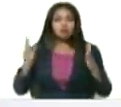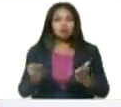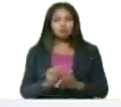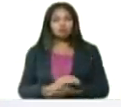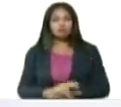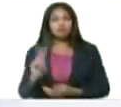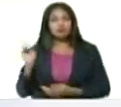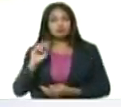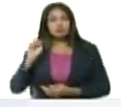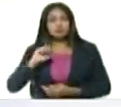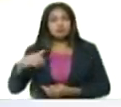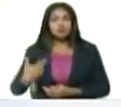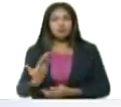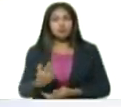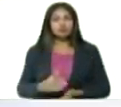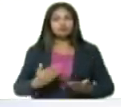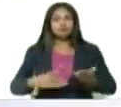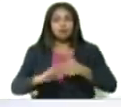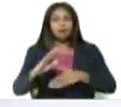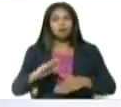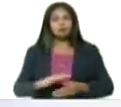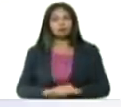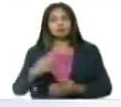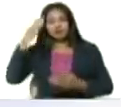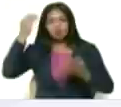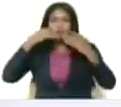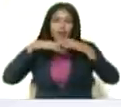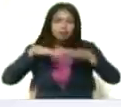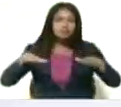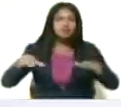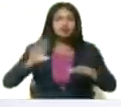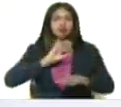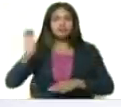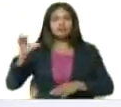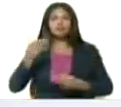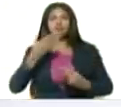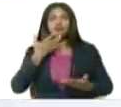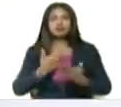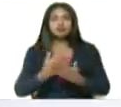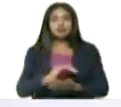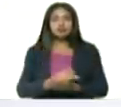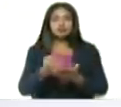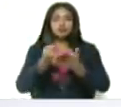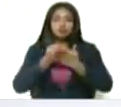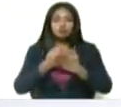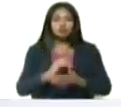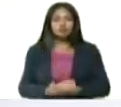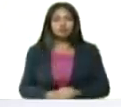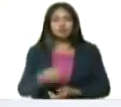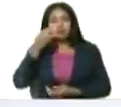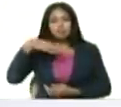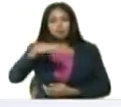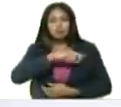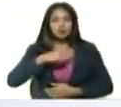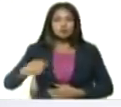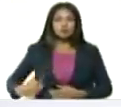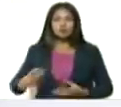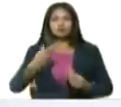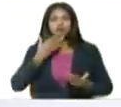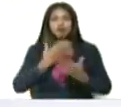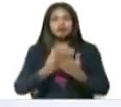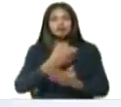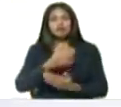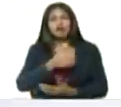Venezuela sí se puede. Adelante, pues, que Dios bendiga a nuestra patria. Muchas gracias por su ayuda, pueblo chino. Muchas gracias a